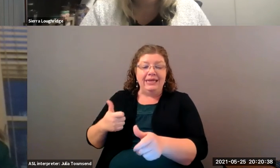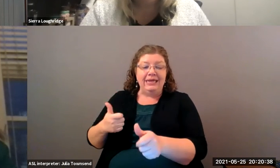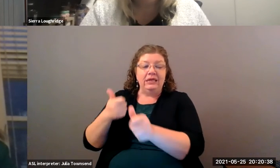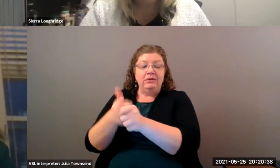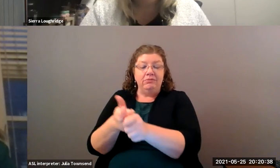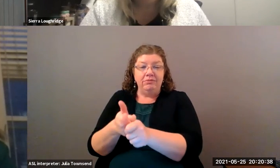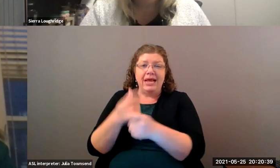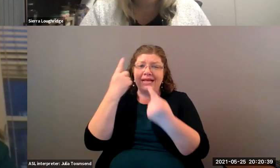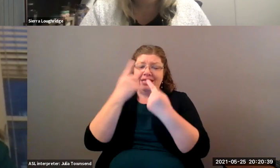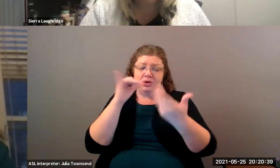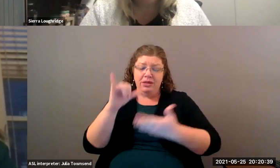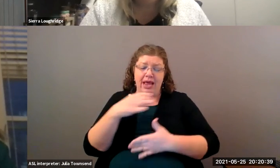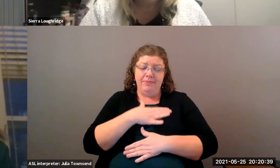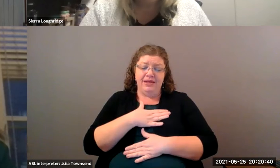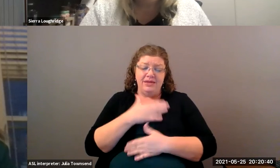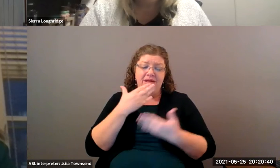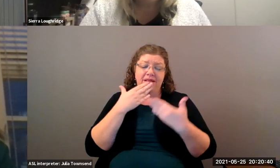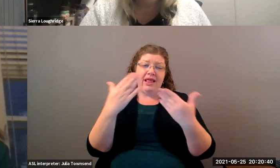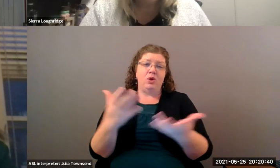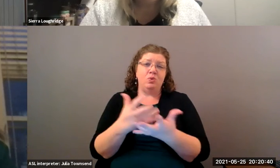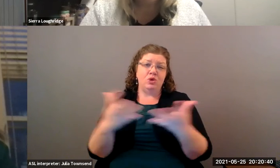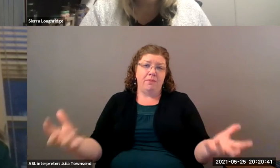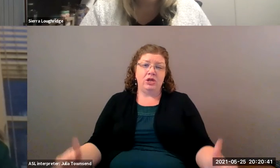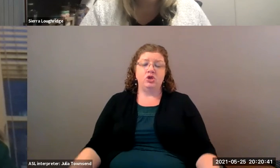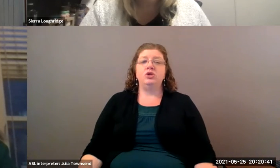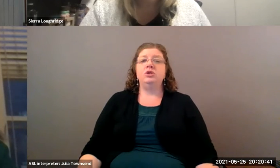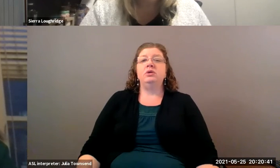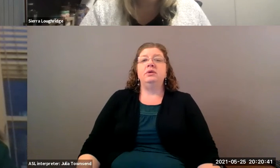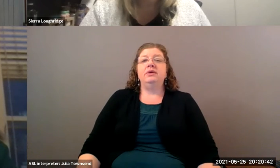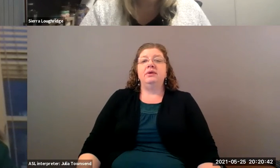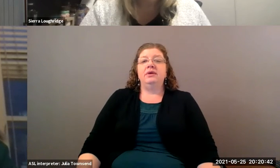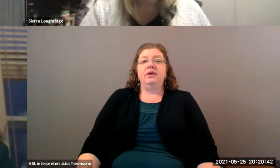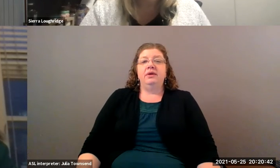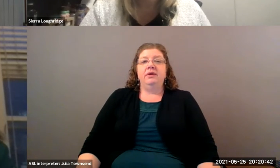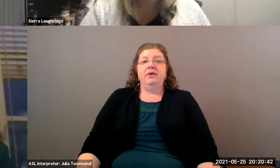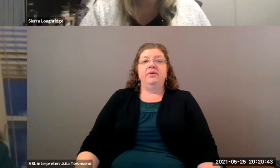muy atrasados. Entonces, por favor, considérenlo. Muchas gracias.